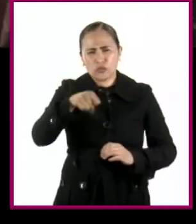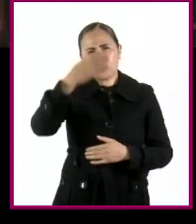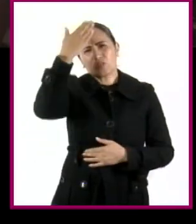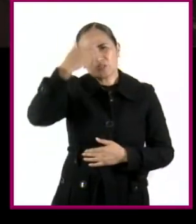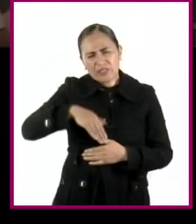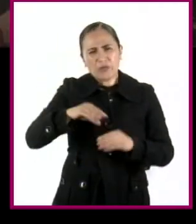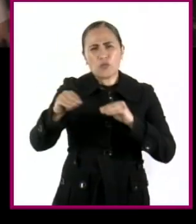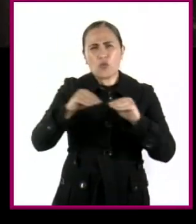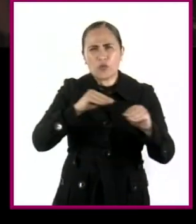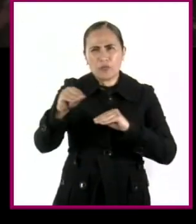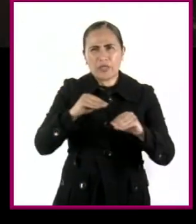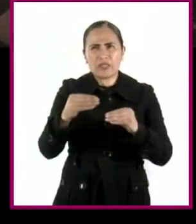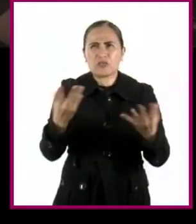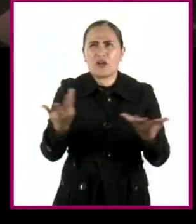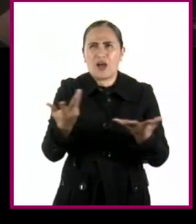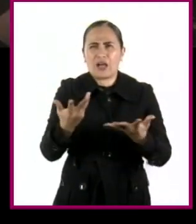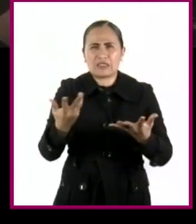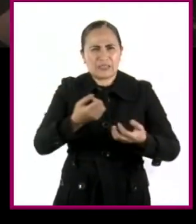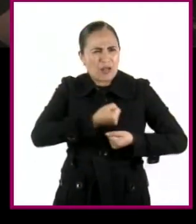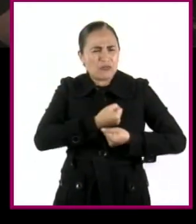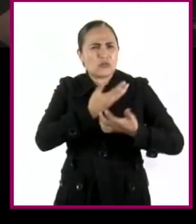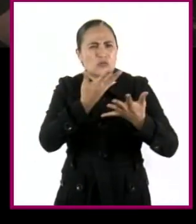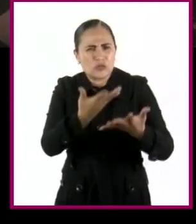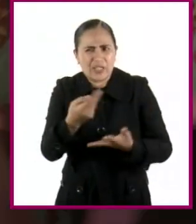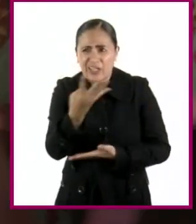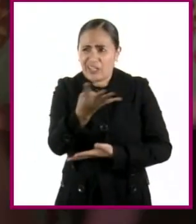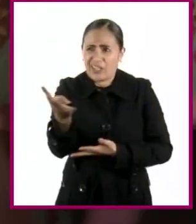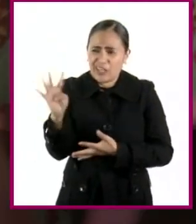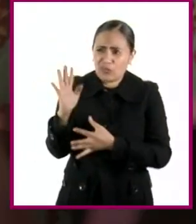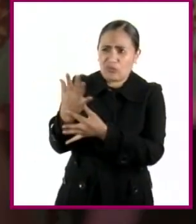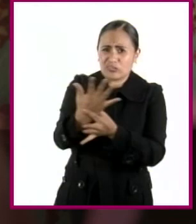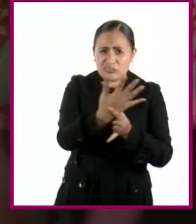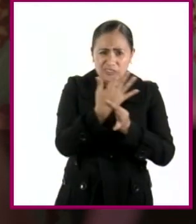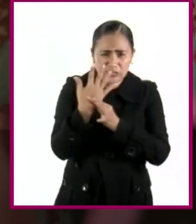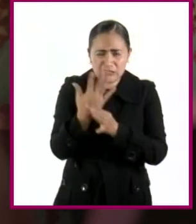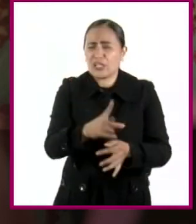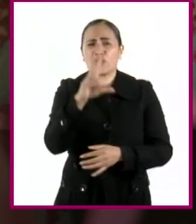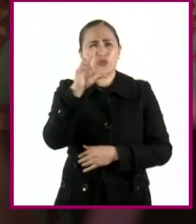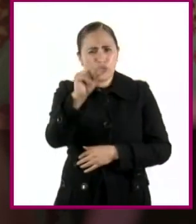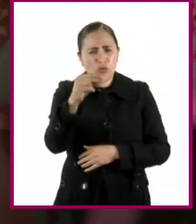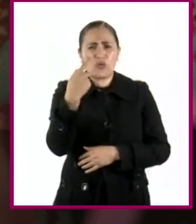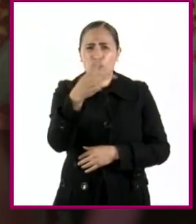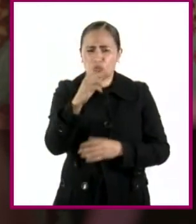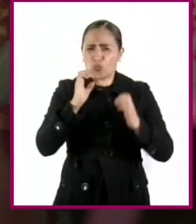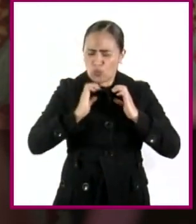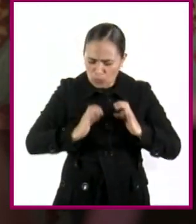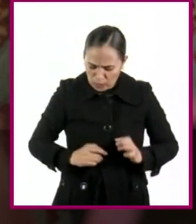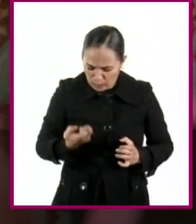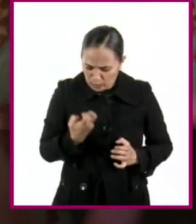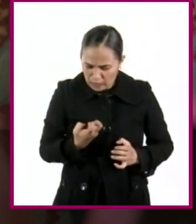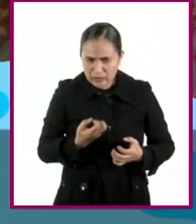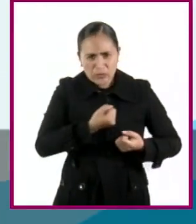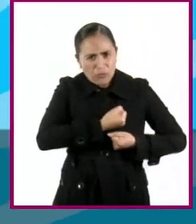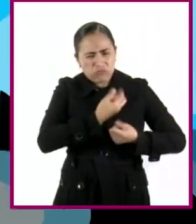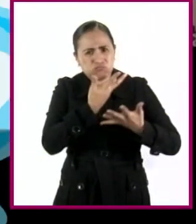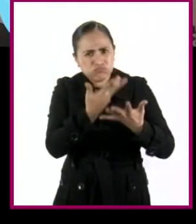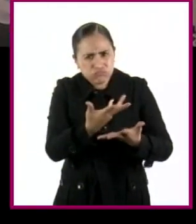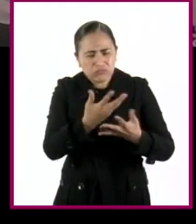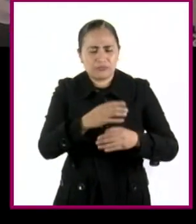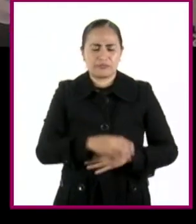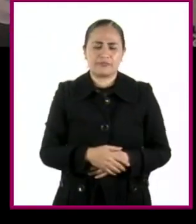hacer para expresarte. No se trata de lo que digan los demás, sino de lo que tu cuerpo diga por ti. ¡Ya!